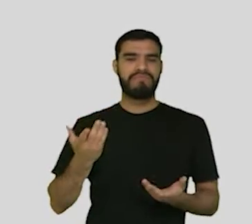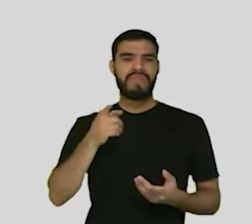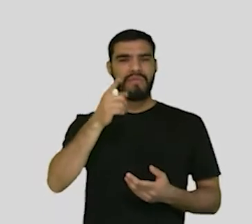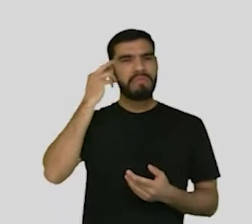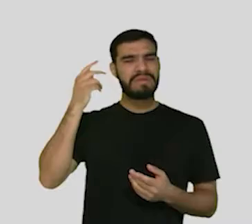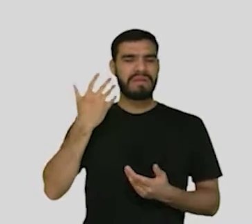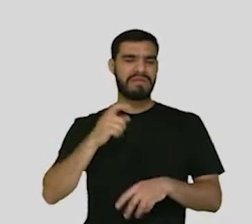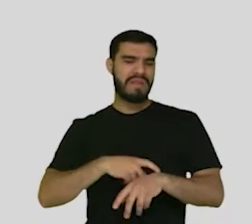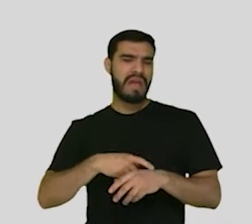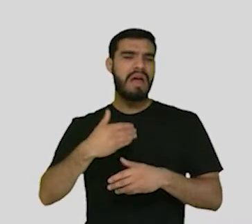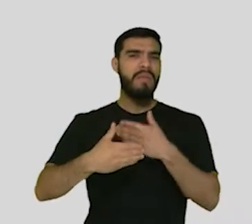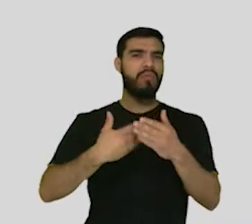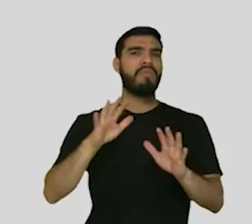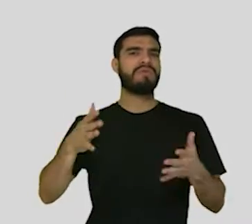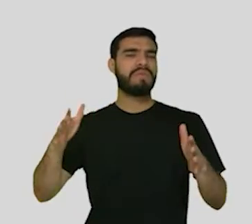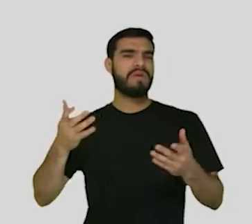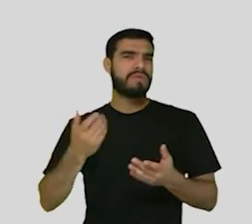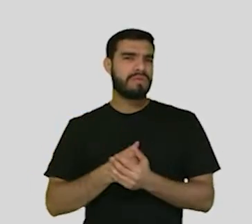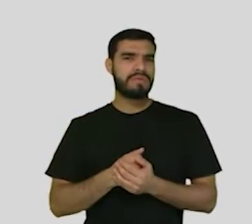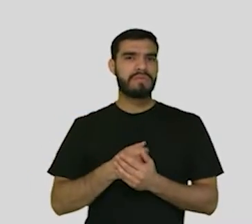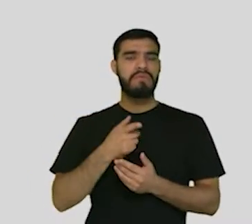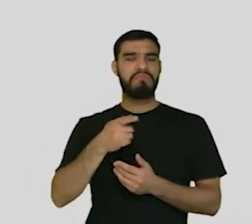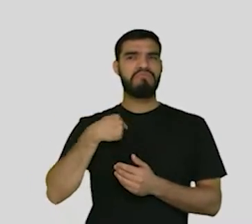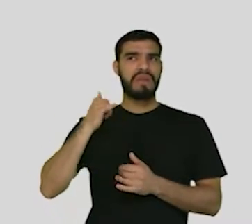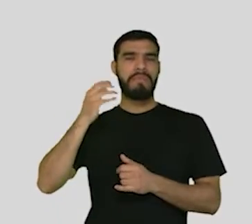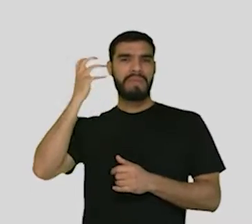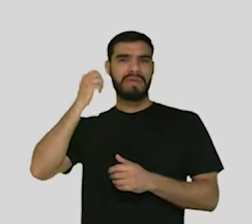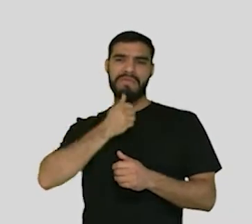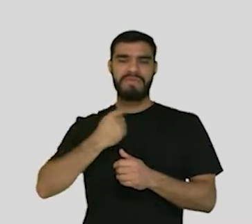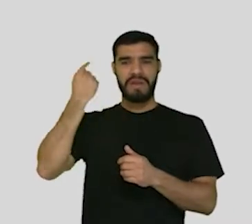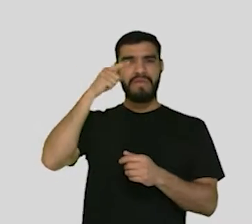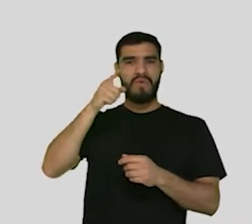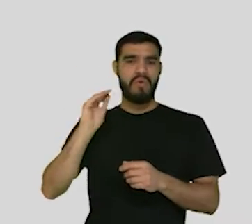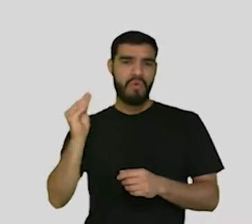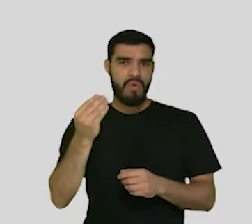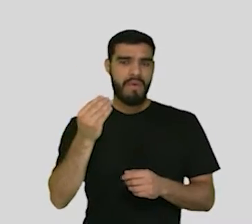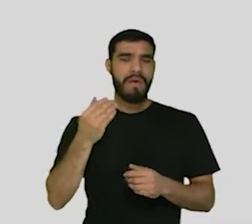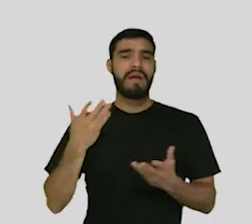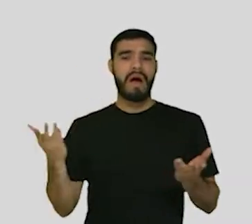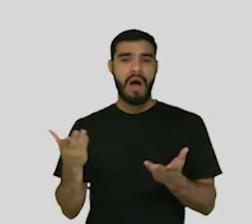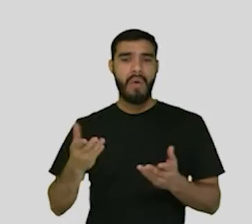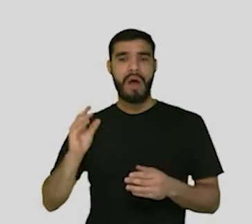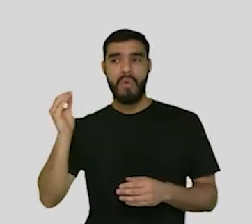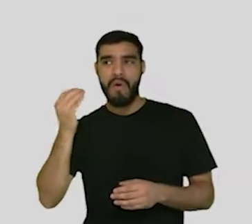pe o comprende jangua la identidad ja jape te imba na ja ei